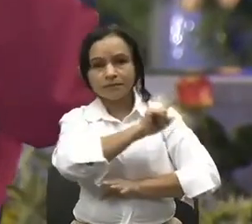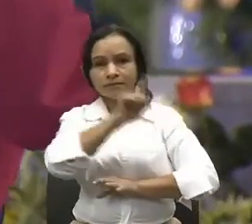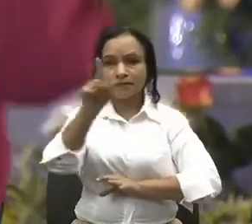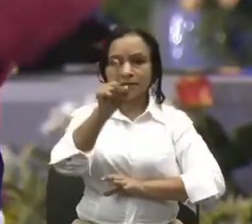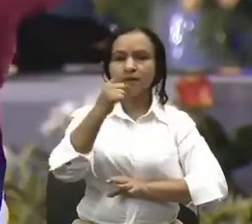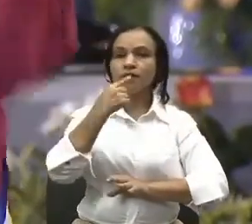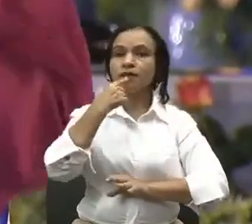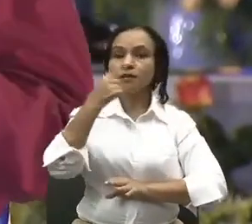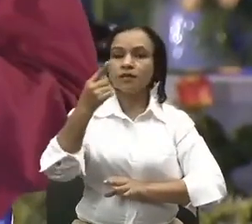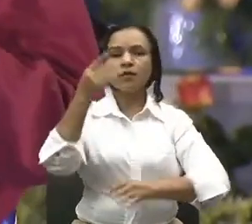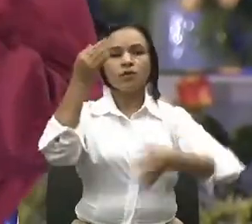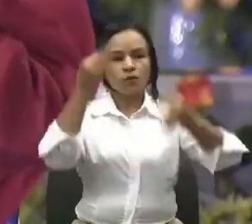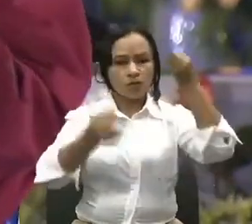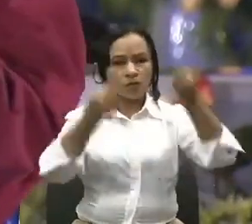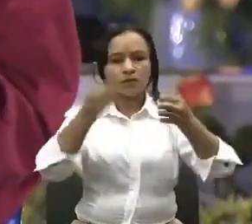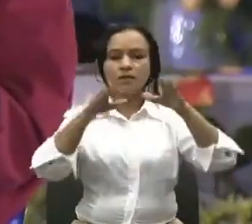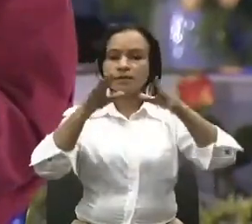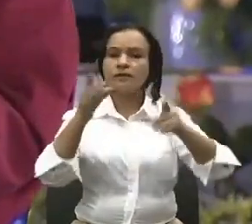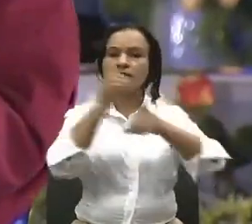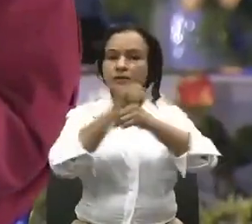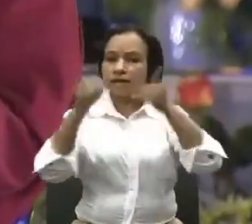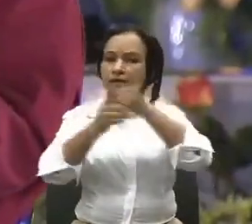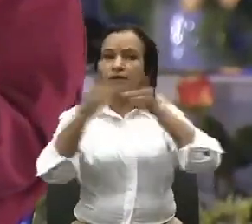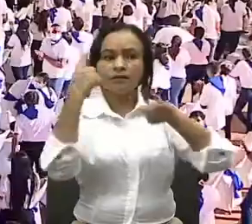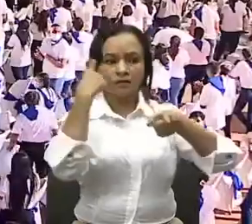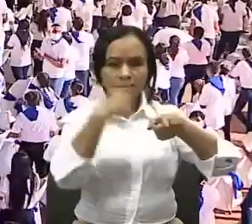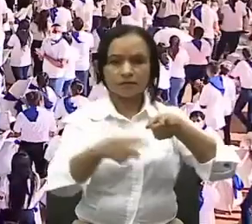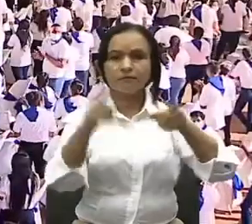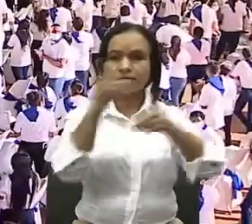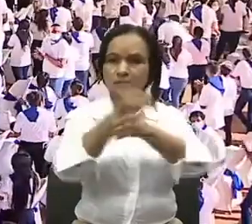estamos pidiendo justicia.